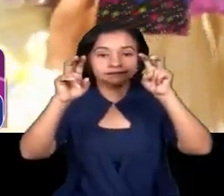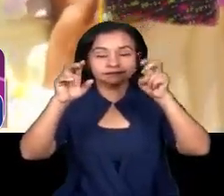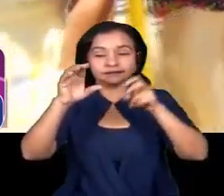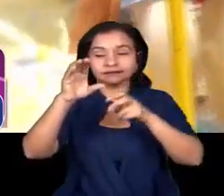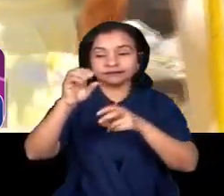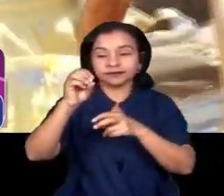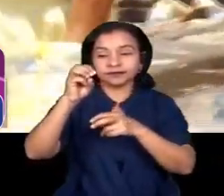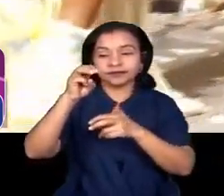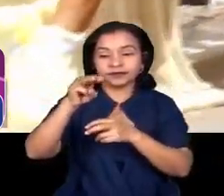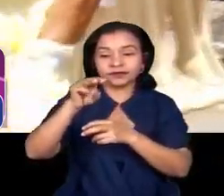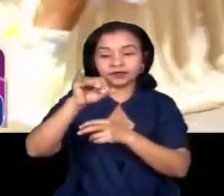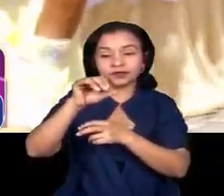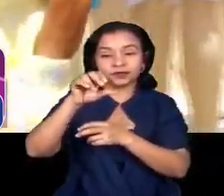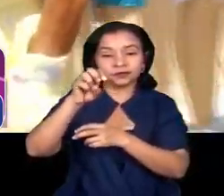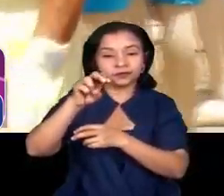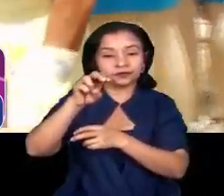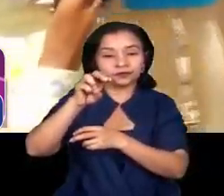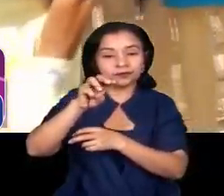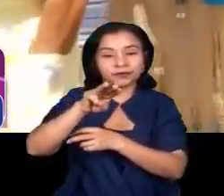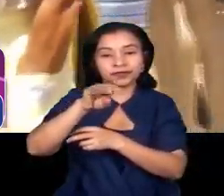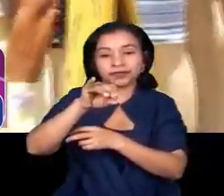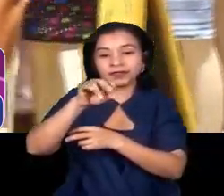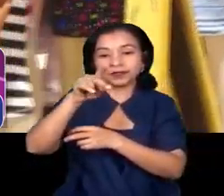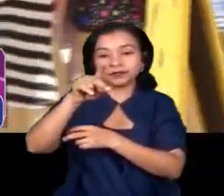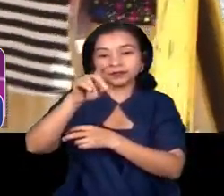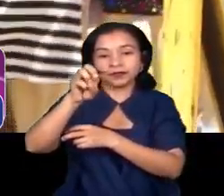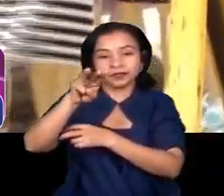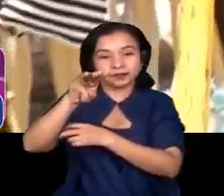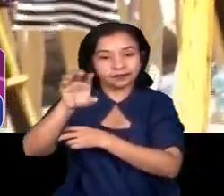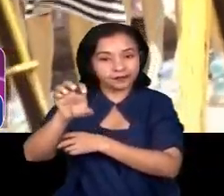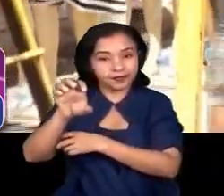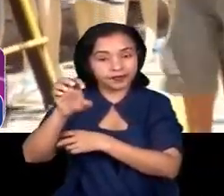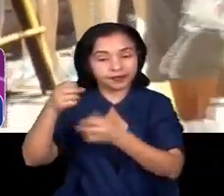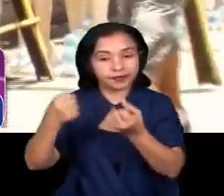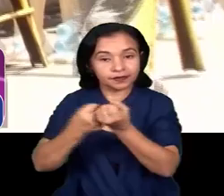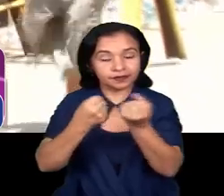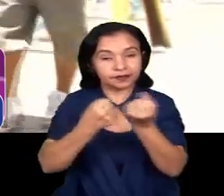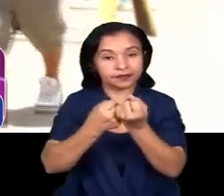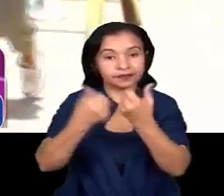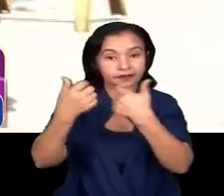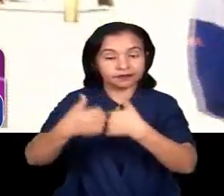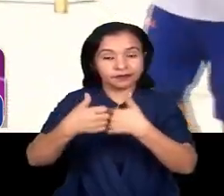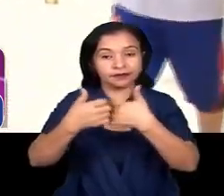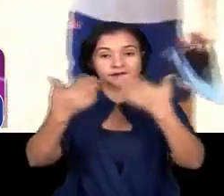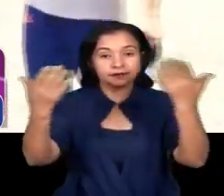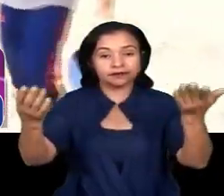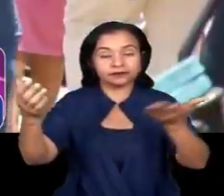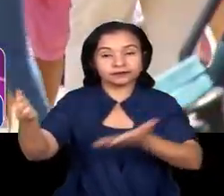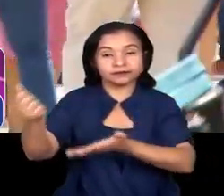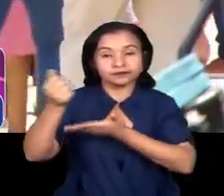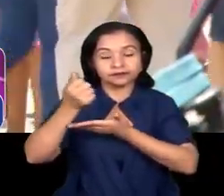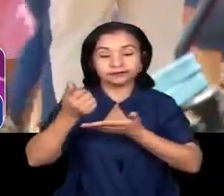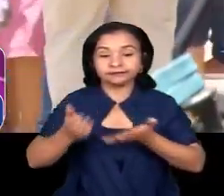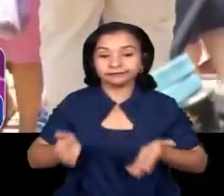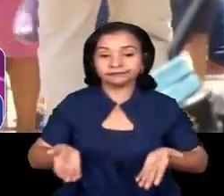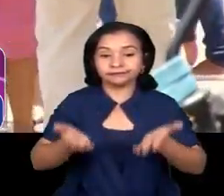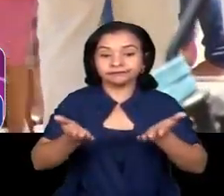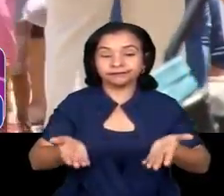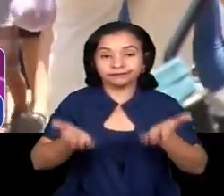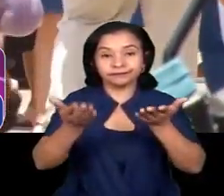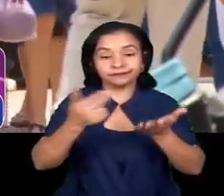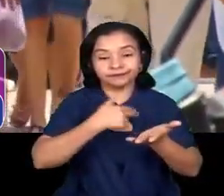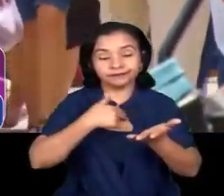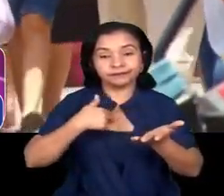comipymes, fortalecer, digamos, ese apoyo como hacía con los empresarios grandes, que los dé también ese empuje, que los dé